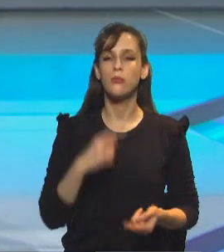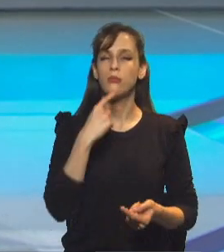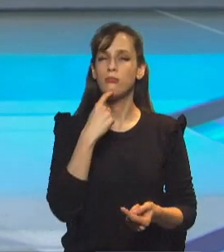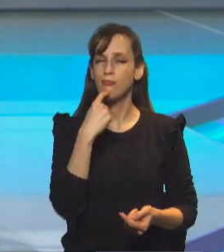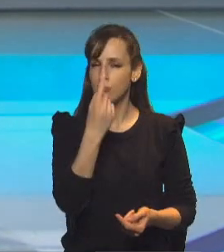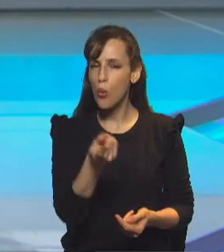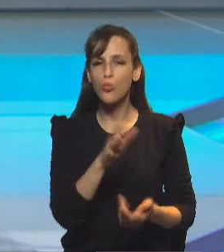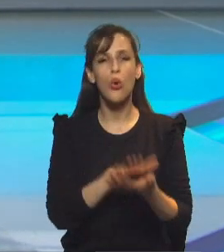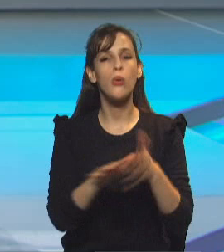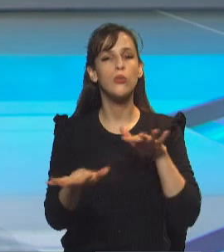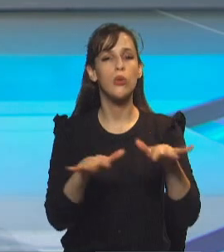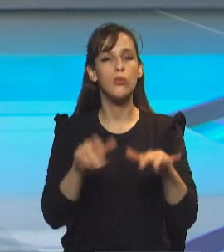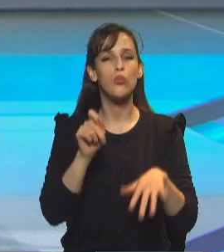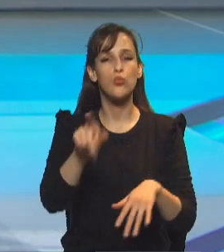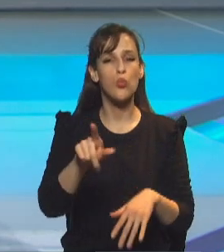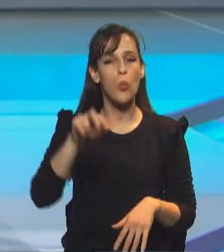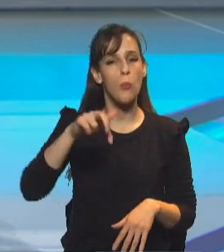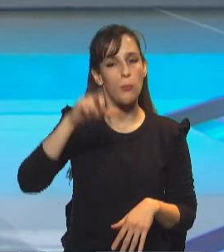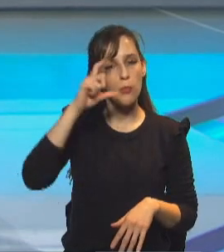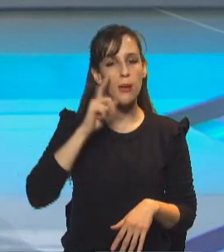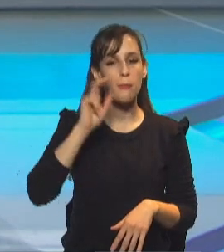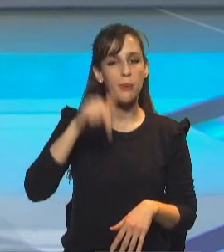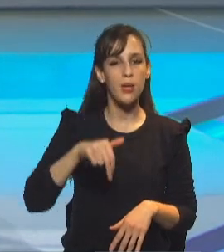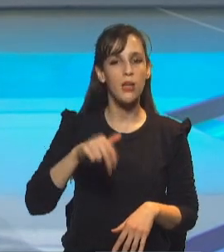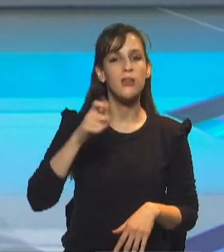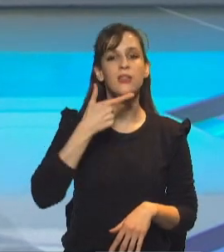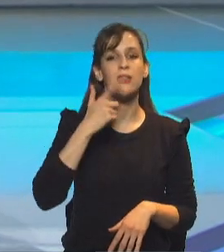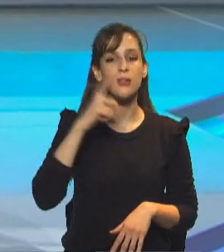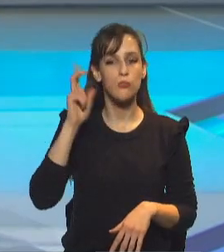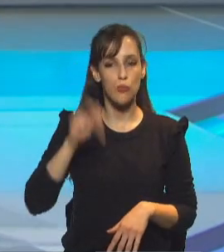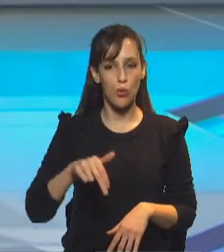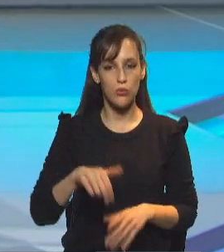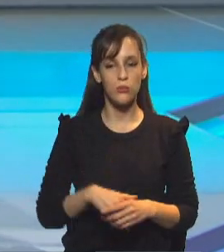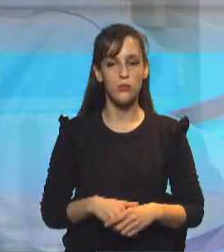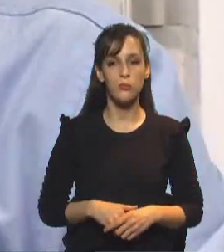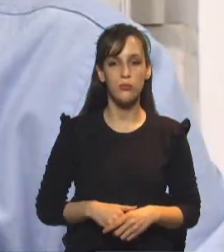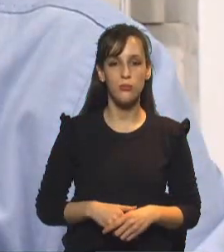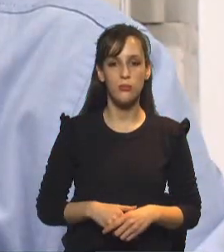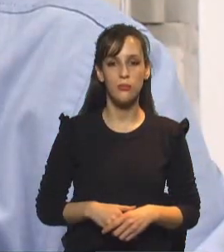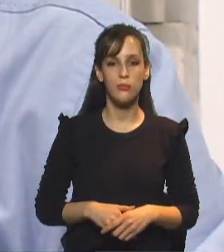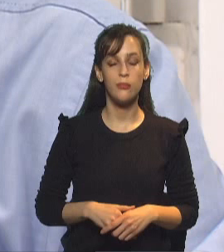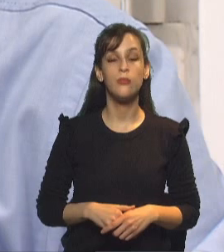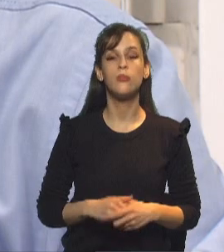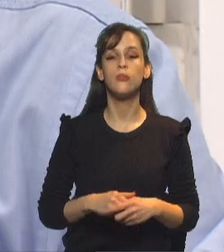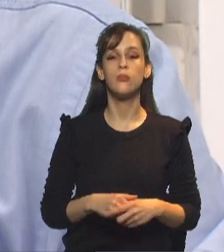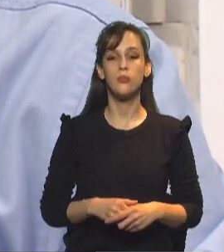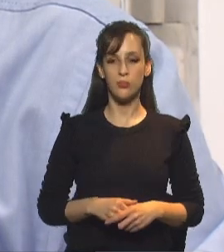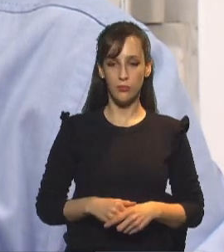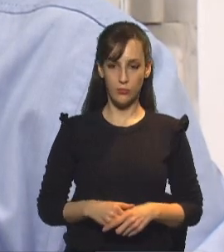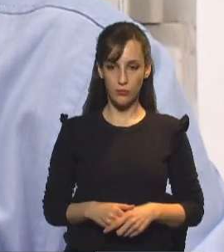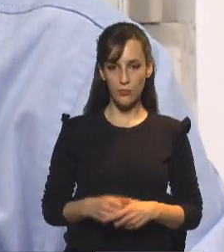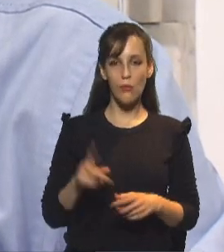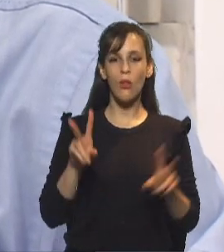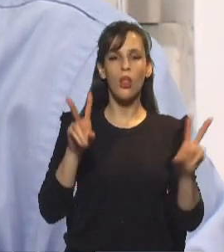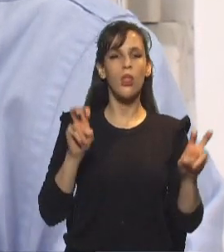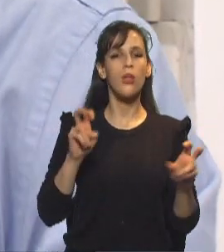situación judicial de Pepín Rodríguez Simón. Sobre estos dos temas dijo Aníbal Fernández. ¿Cómo ha tomado el pedido de